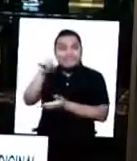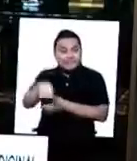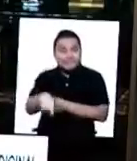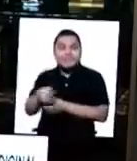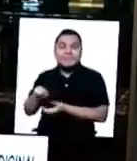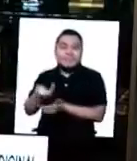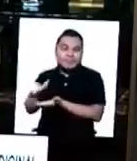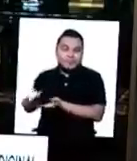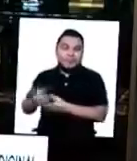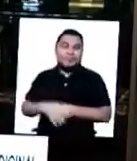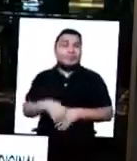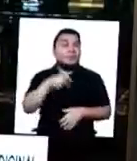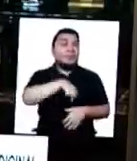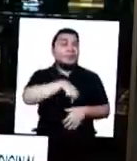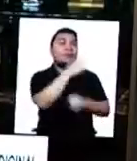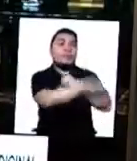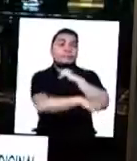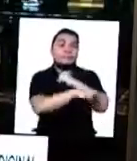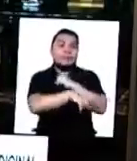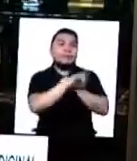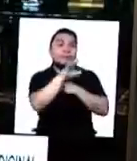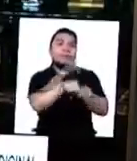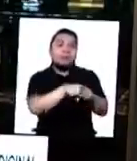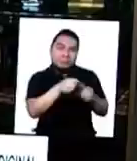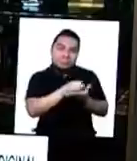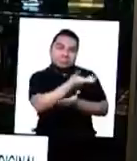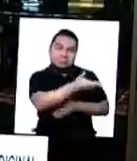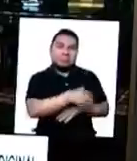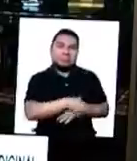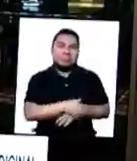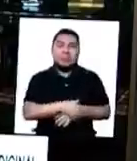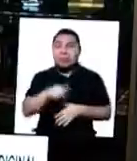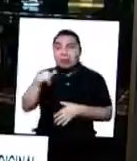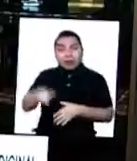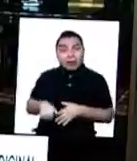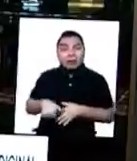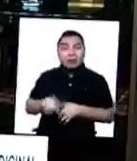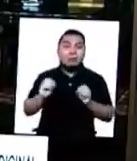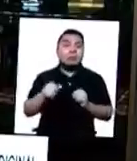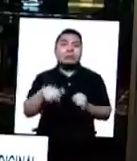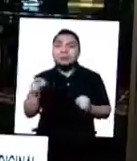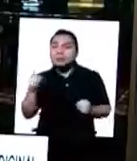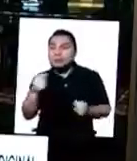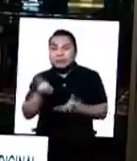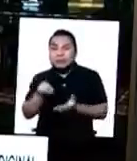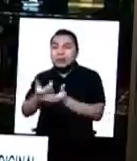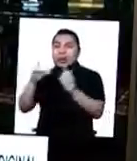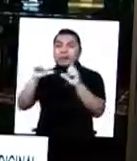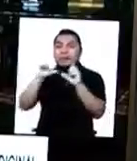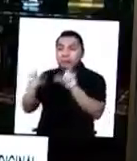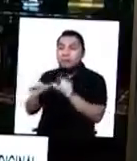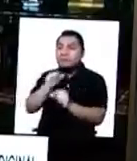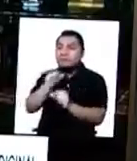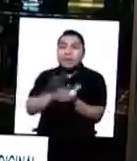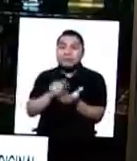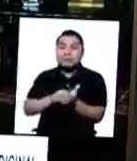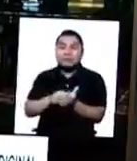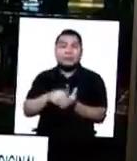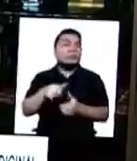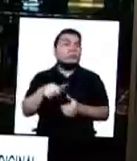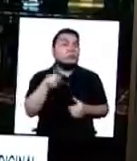junio, 2 meses de cuarentena, recién dice eso, que en el papel allá, que bien, ya hay solución. Más de un